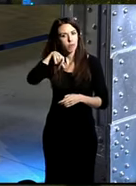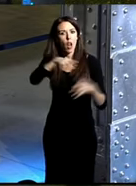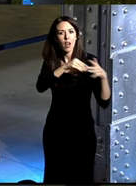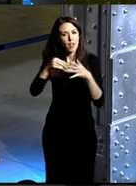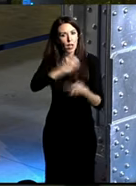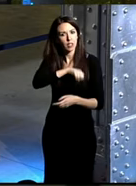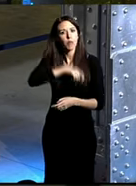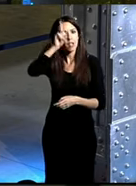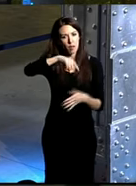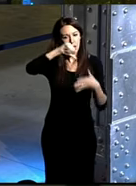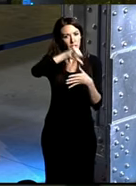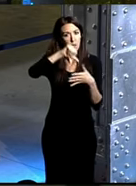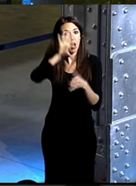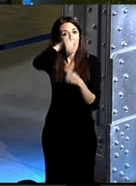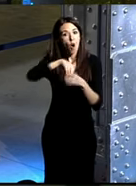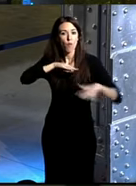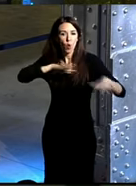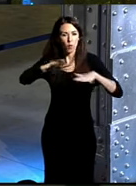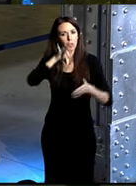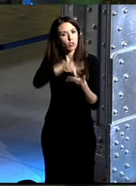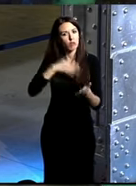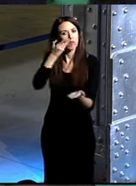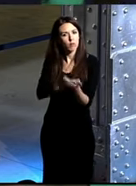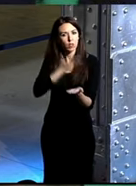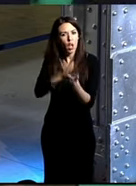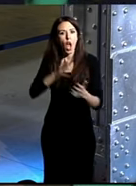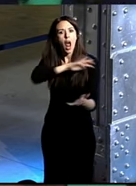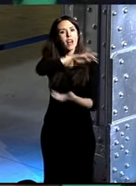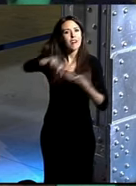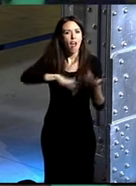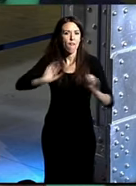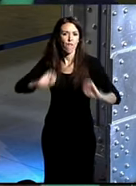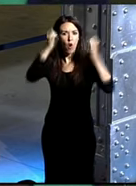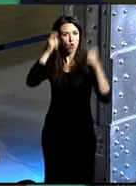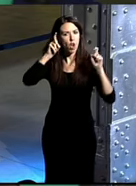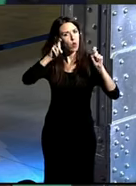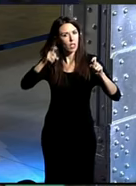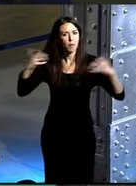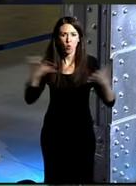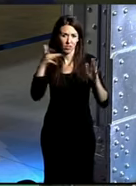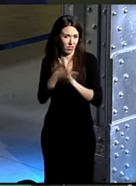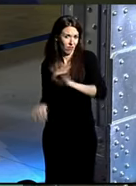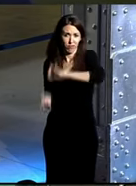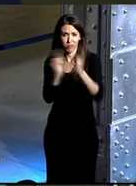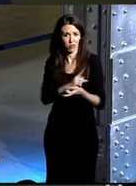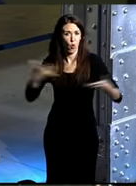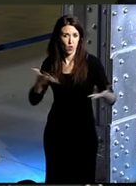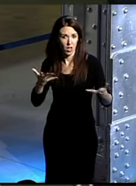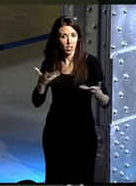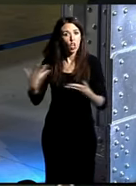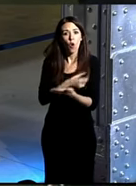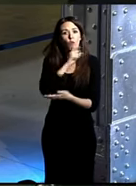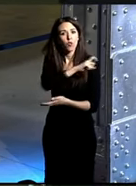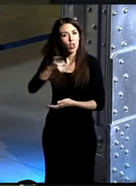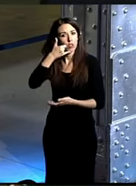en España y Latinoamérica dentro del movimiento que demanda una revolución educativa urgente. A todos ellos, desde Fundación